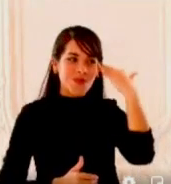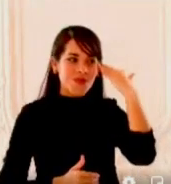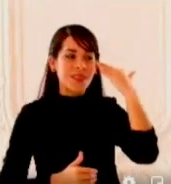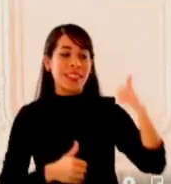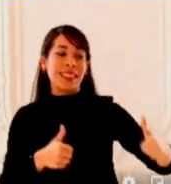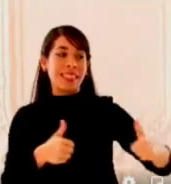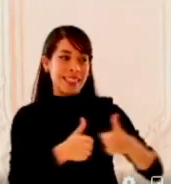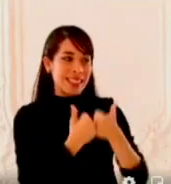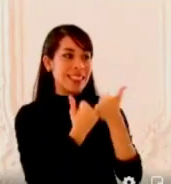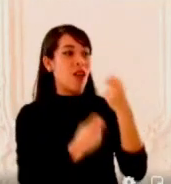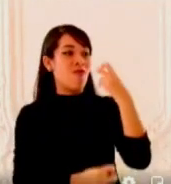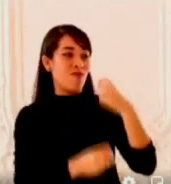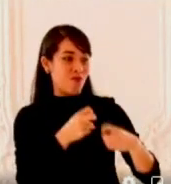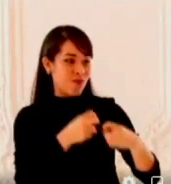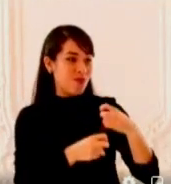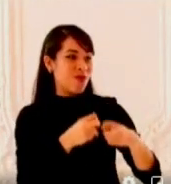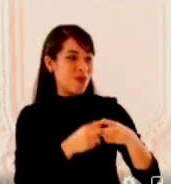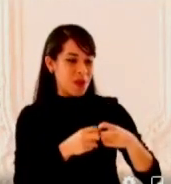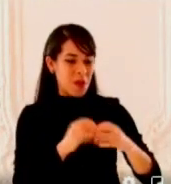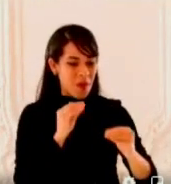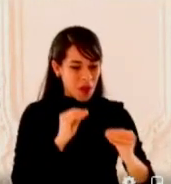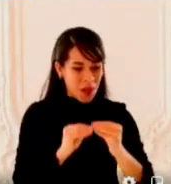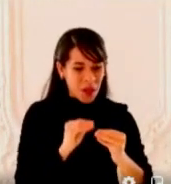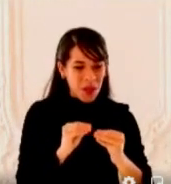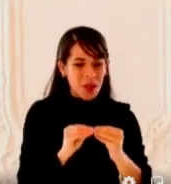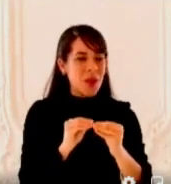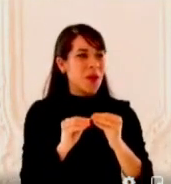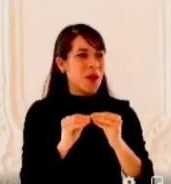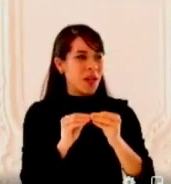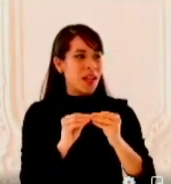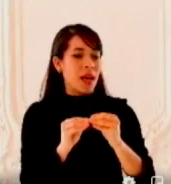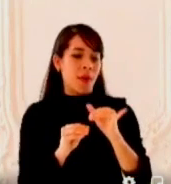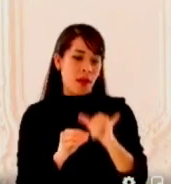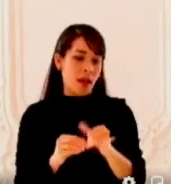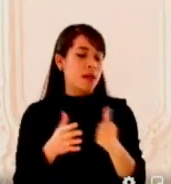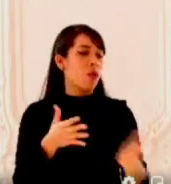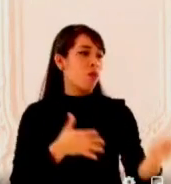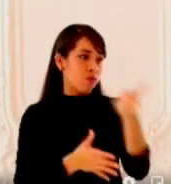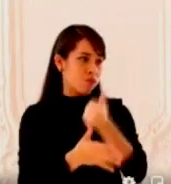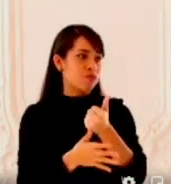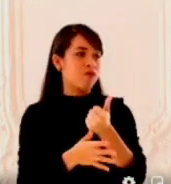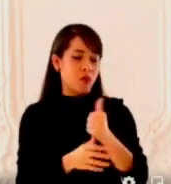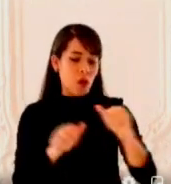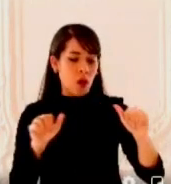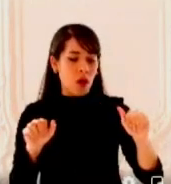y esos problemas que hay de infraestructura y pues van a ser una prioridad, pero los vamos a trabajar